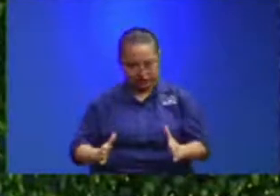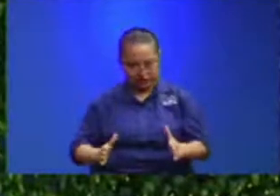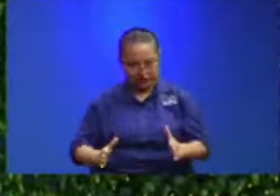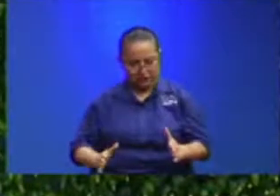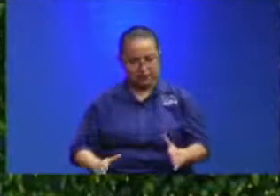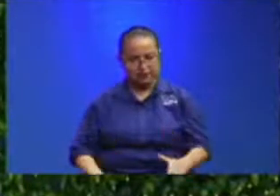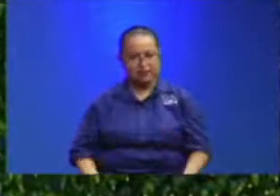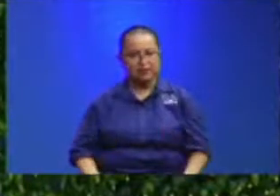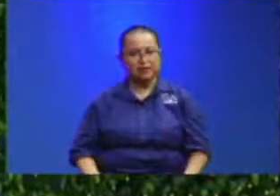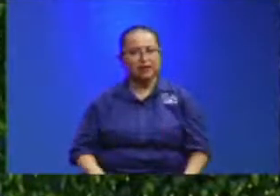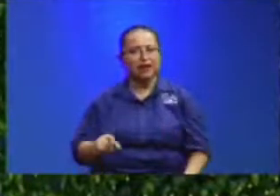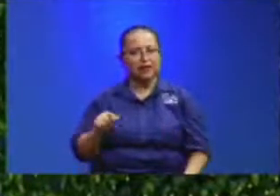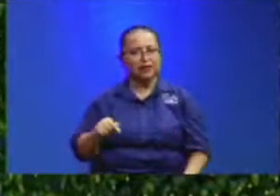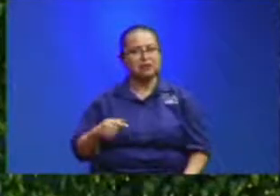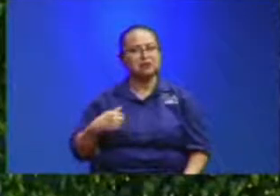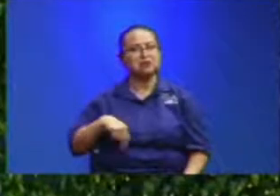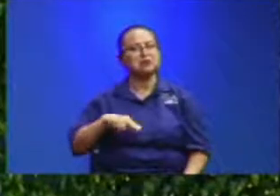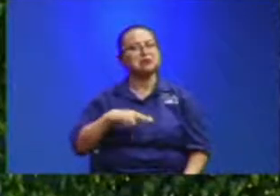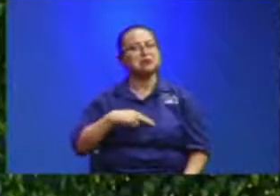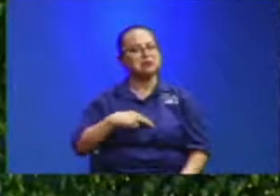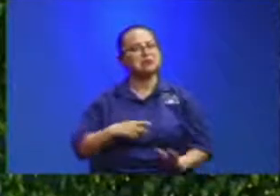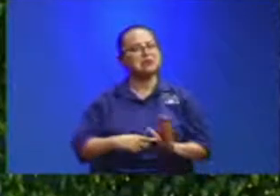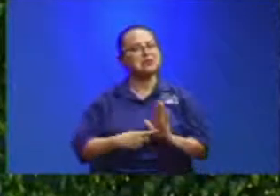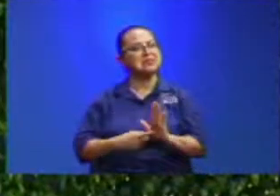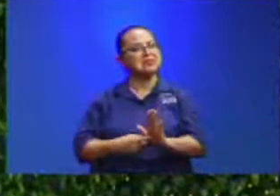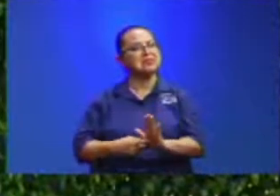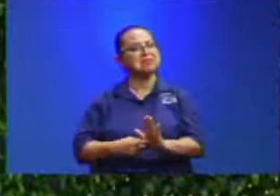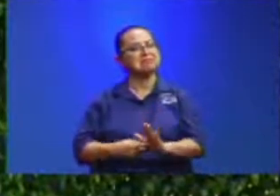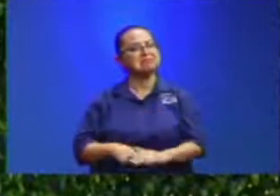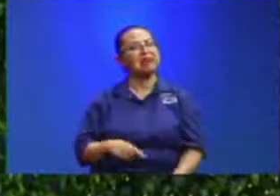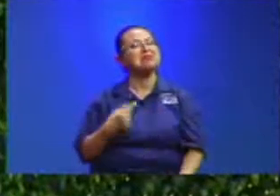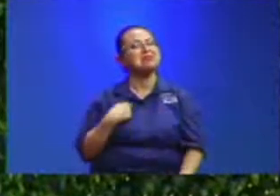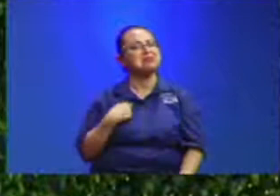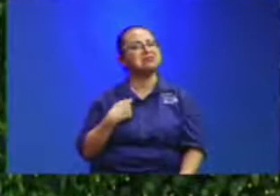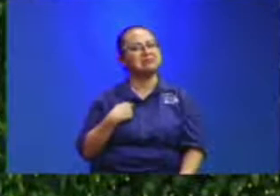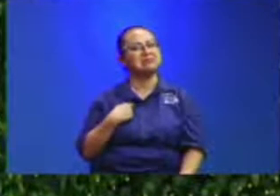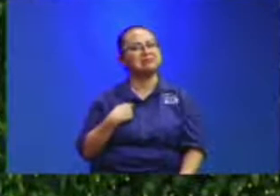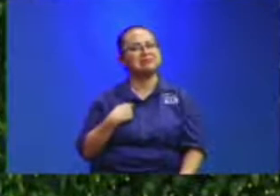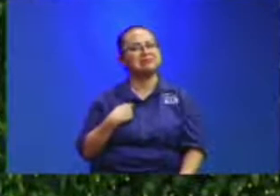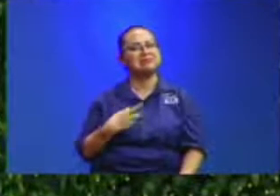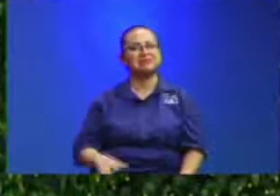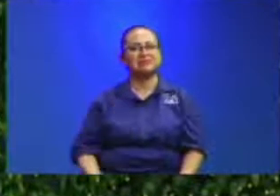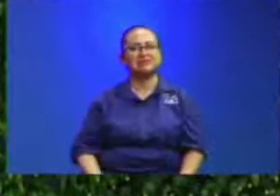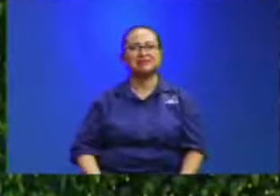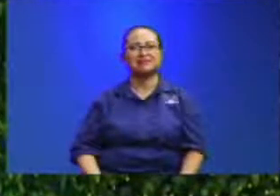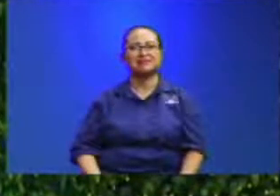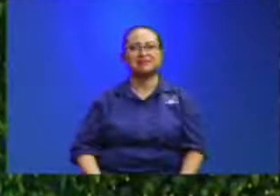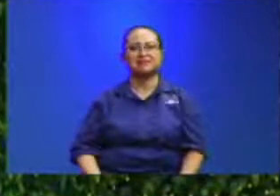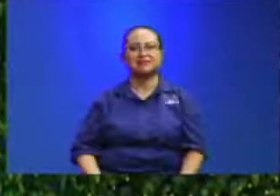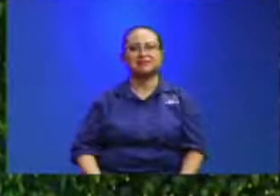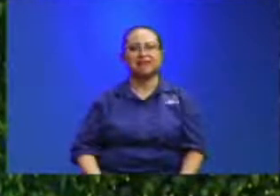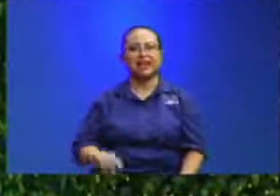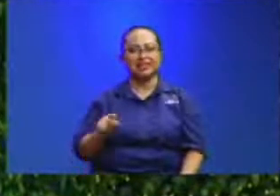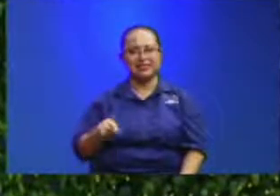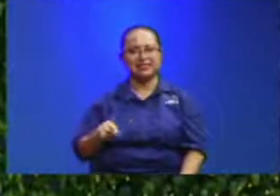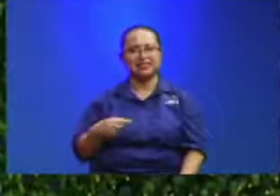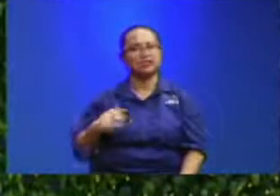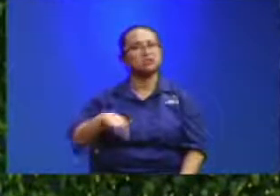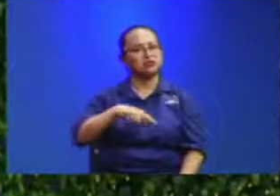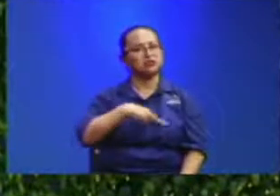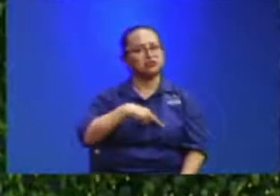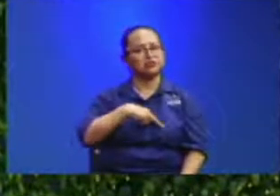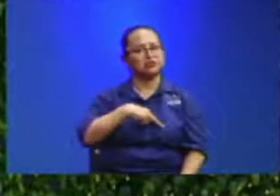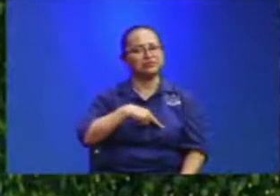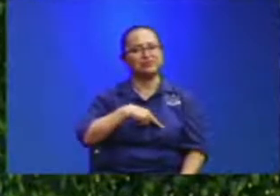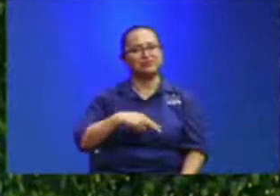ahí estamos de usted también dígame no importa no lo vamos a disciplinar ahí estábamos nosotros pues